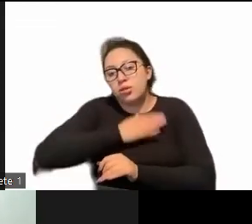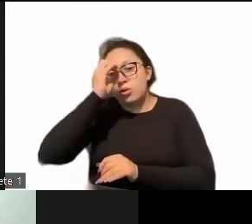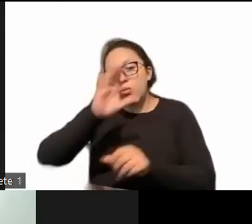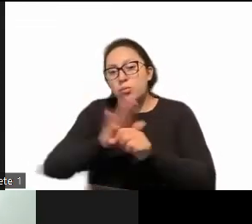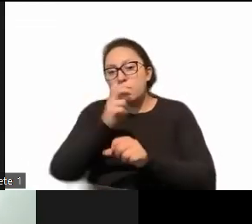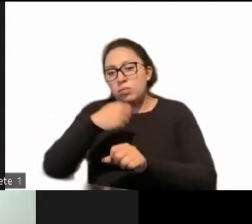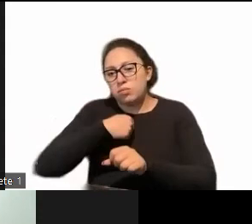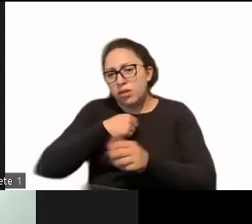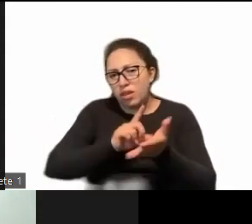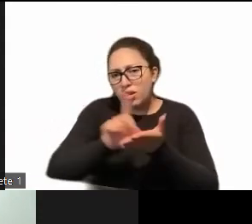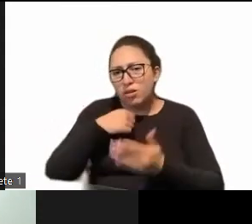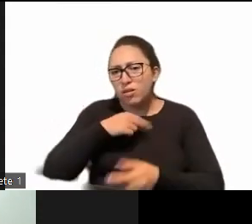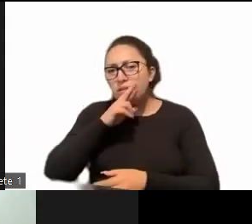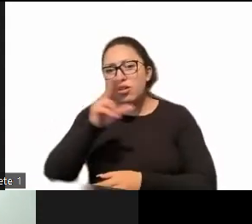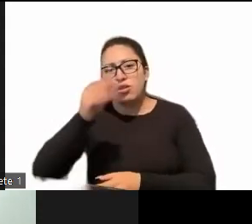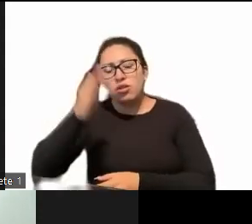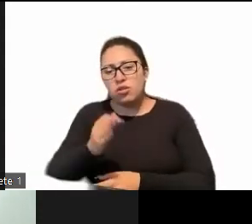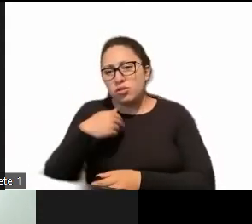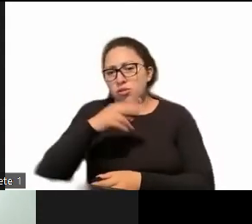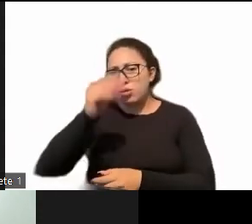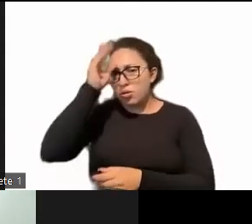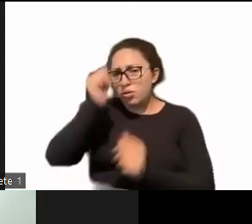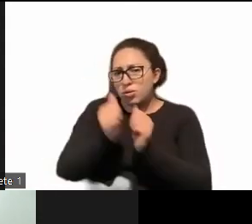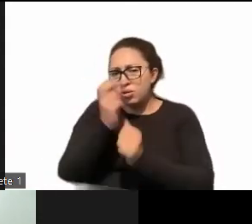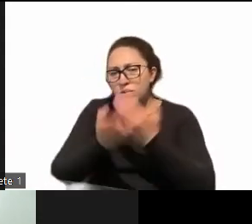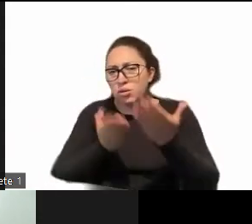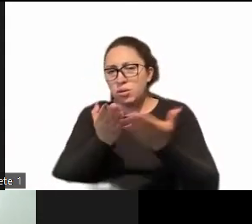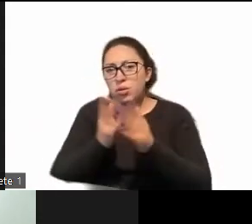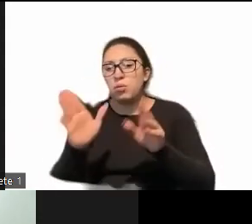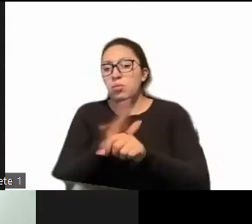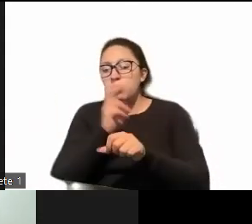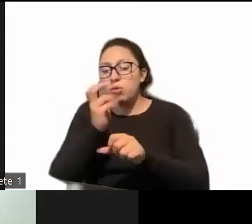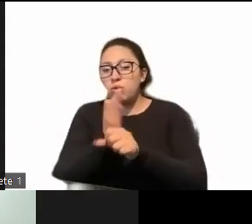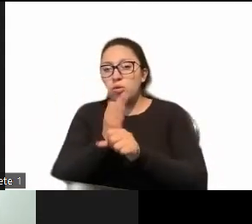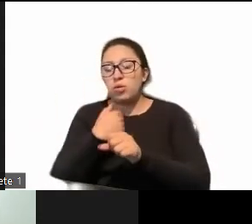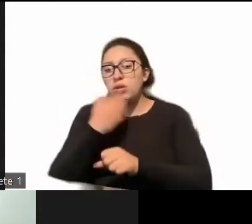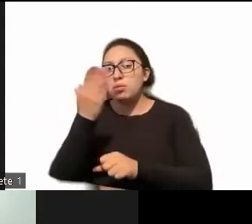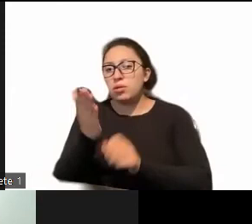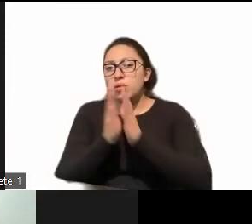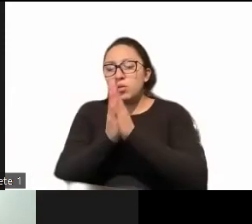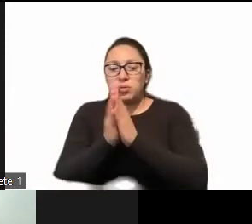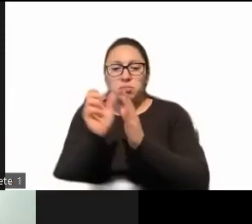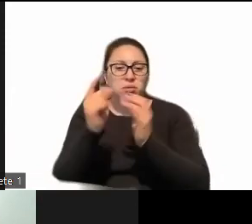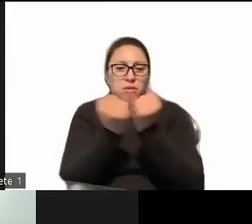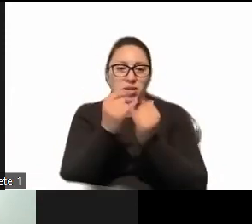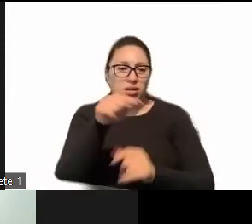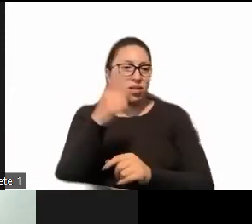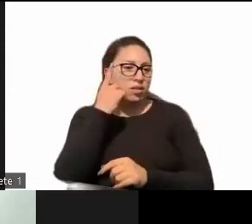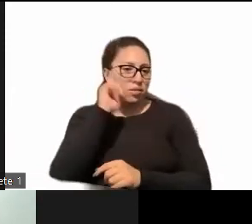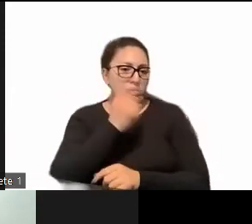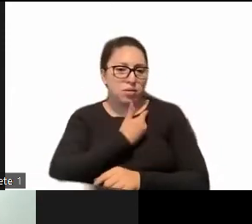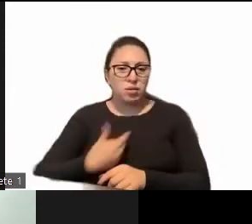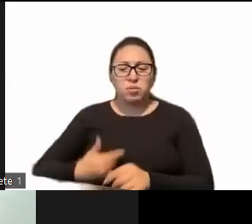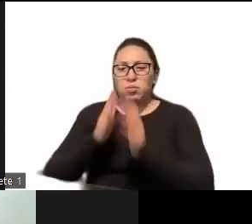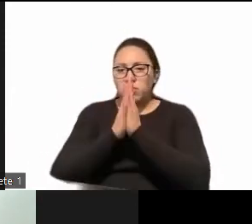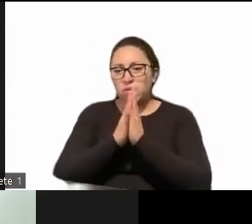hacerlo y es mi derecho plantearlo en el momento oportuno, por eso ahorita yo lo estoy haciendo. Yo los invitaría, igual que la diputada Circe, llamar al orden, al respeto